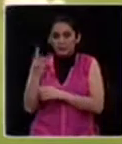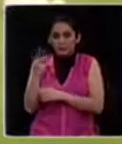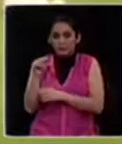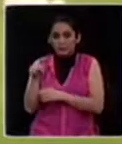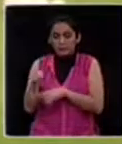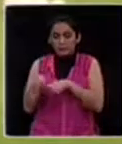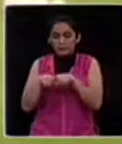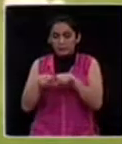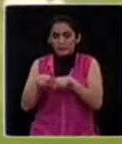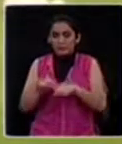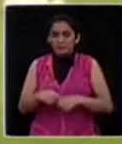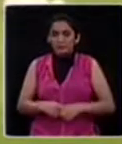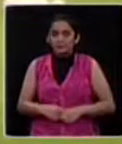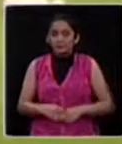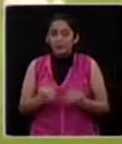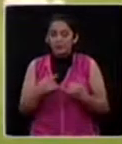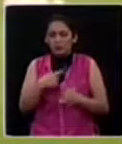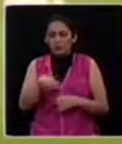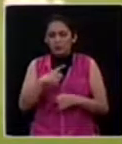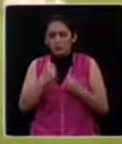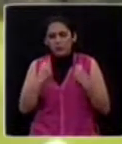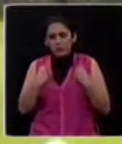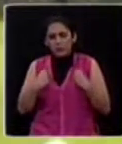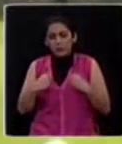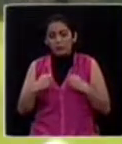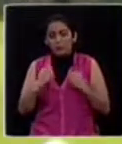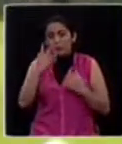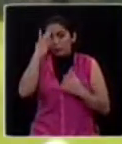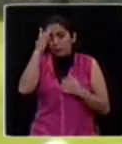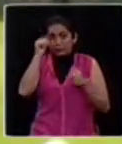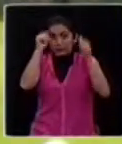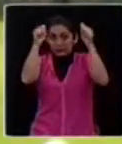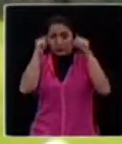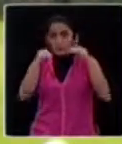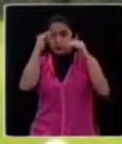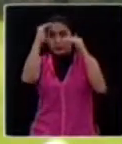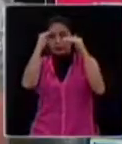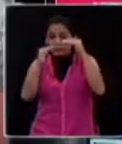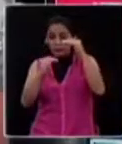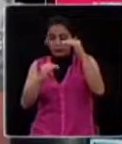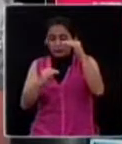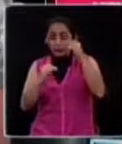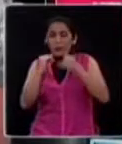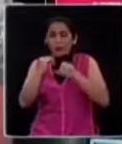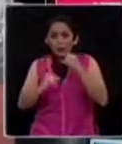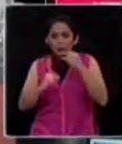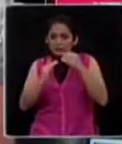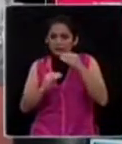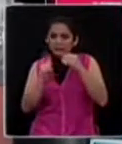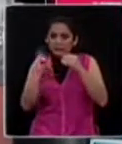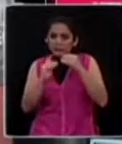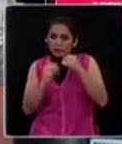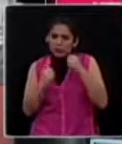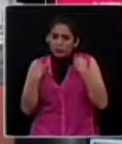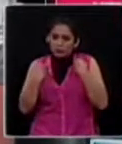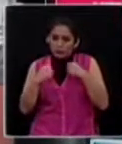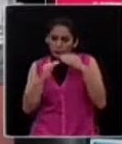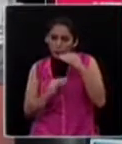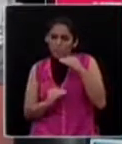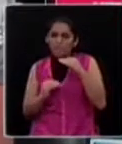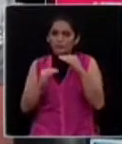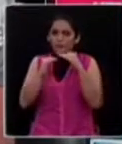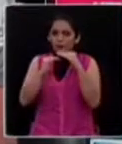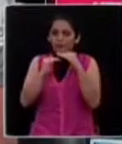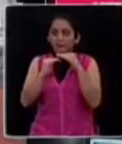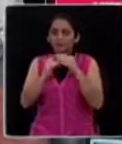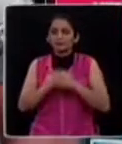para salir de la zona del descenso, los dirigidos por Gustavo Munúa confían en cumplir su objetivo. Nosotros siempre trabajamos de la mejor manera y eso es lo